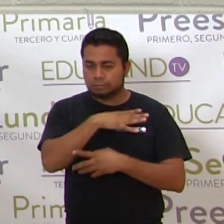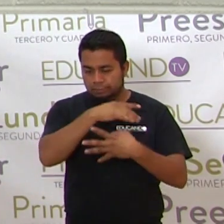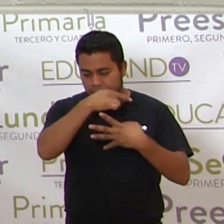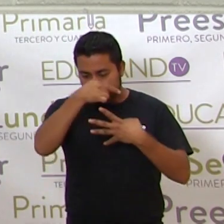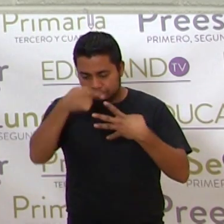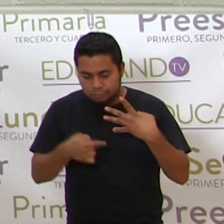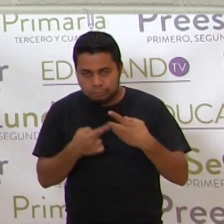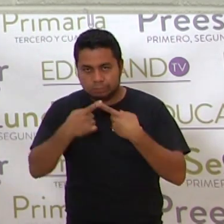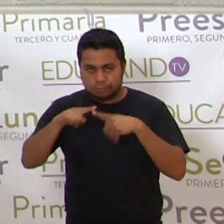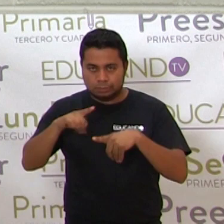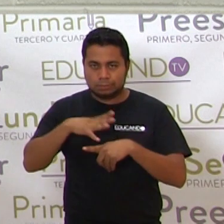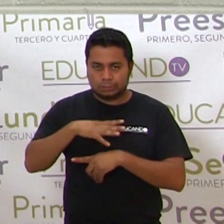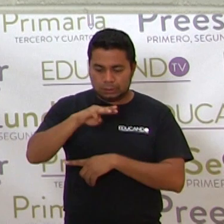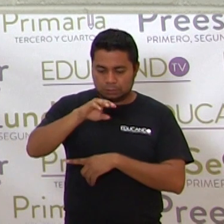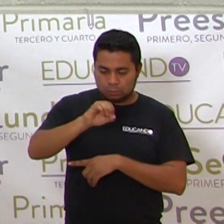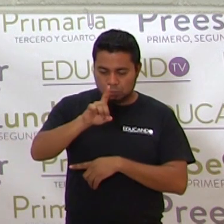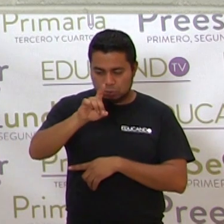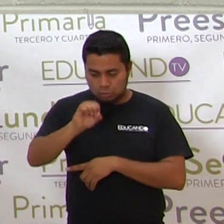atención, modo,